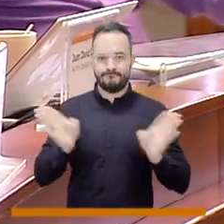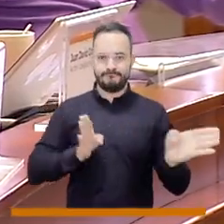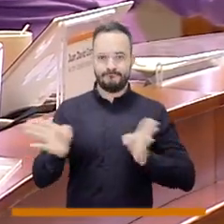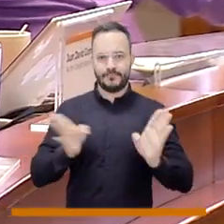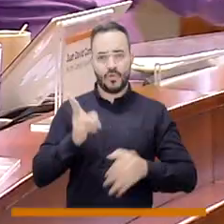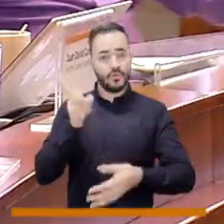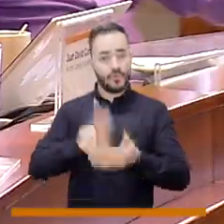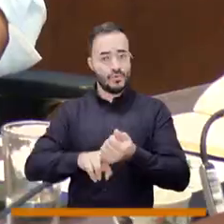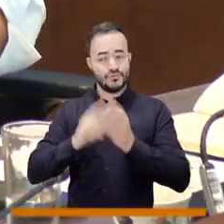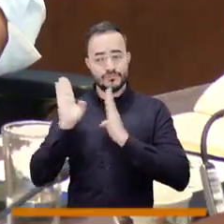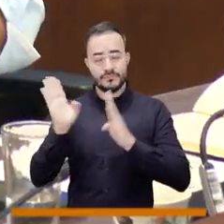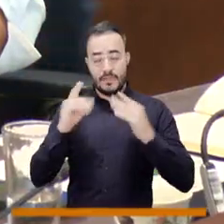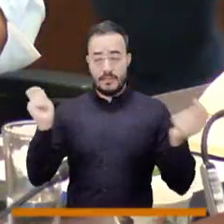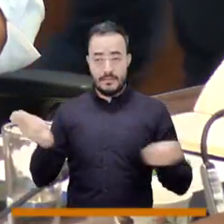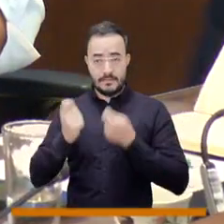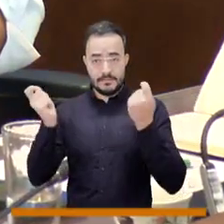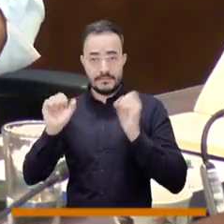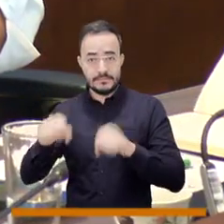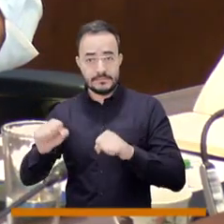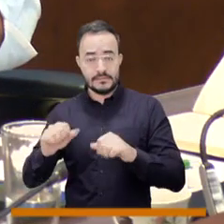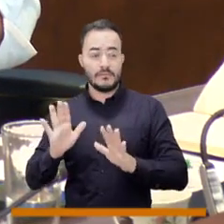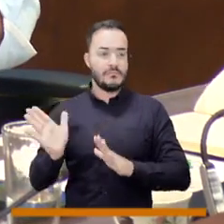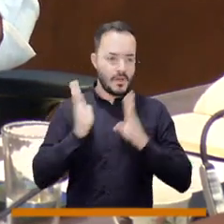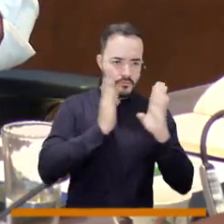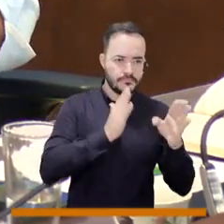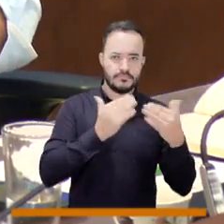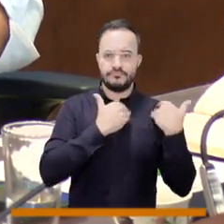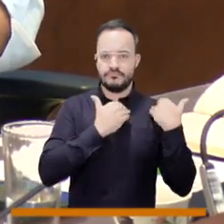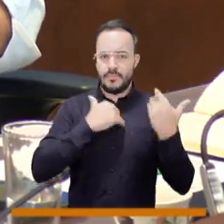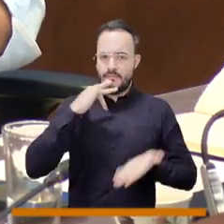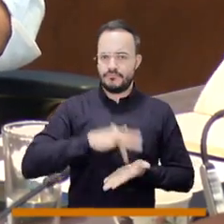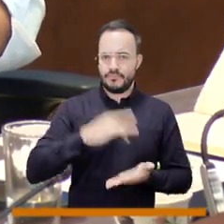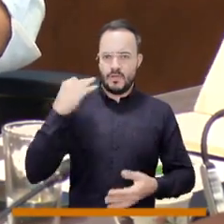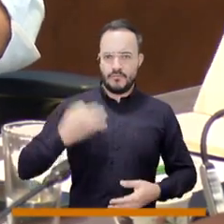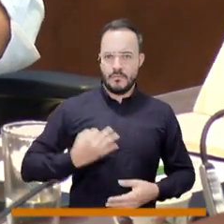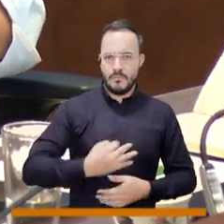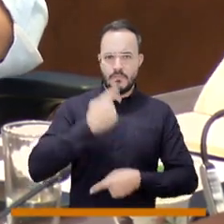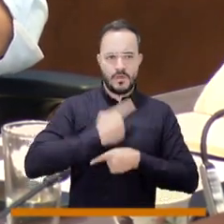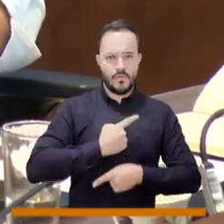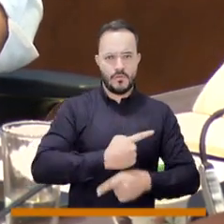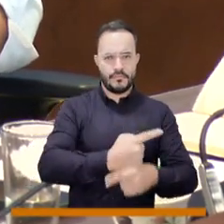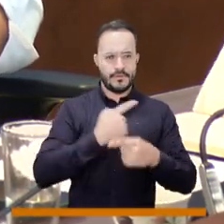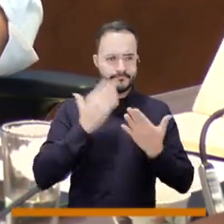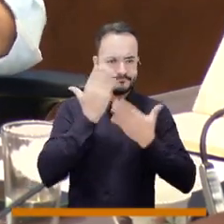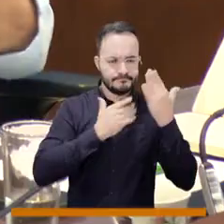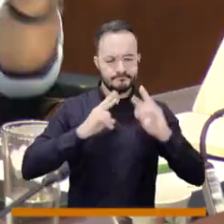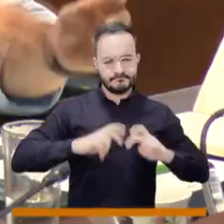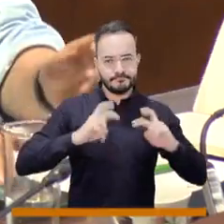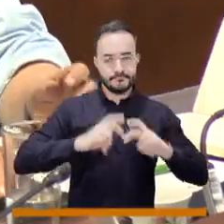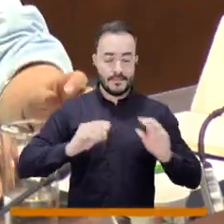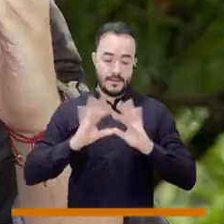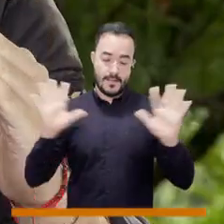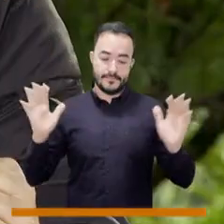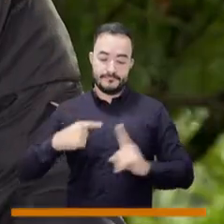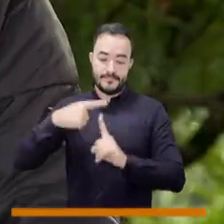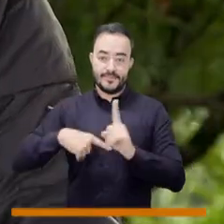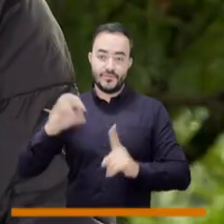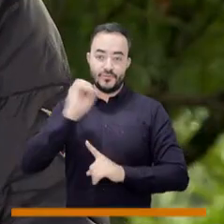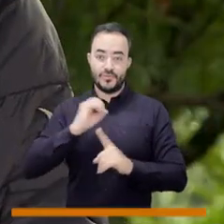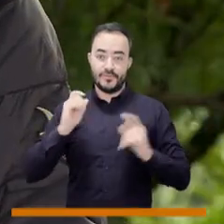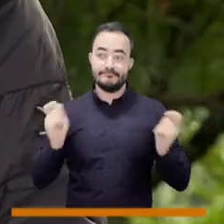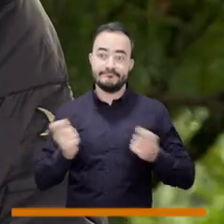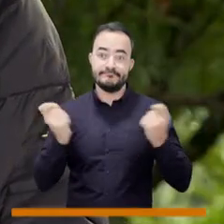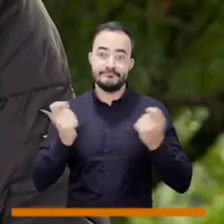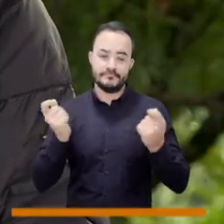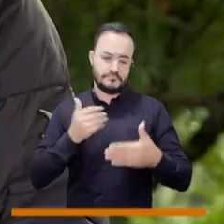como corporados. Y nuestro rol como corporados es, en campaña o no estando en campaña, estar en las sesiones de manera juiciosa, estudiando, y